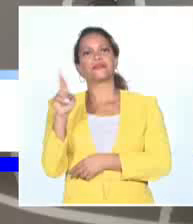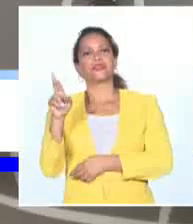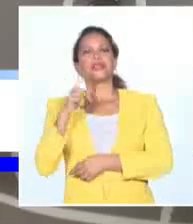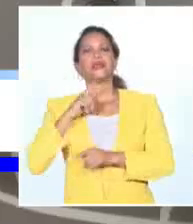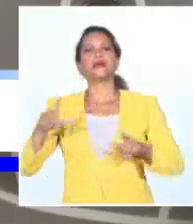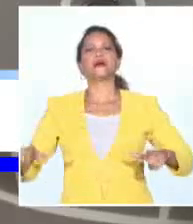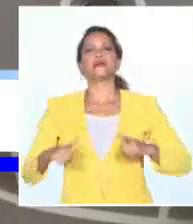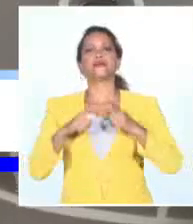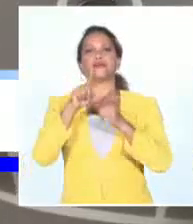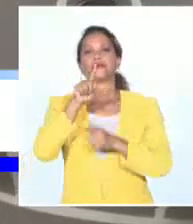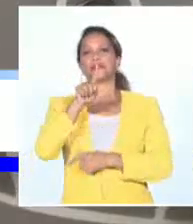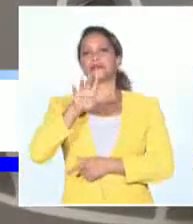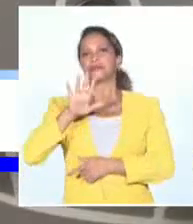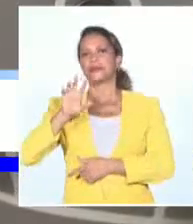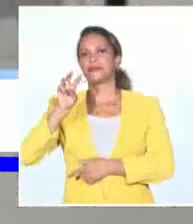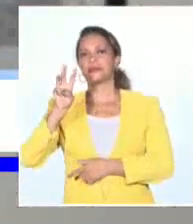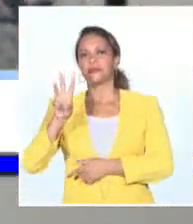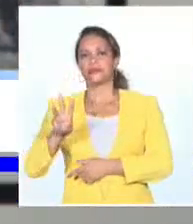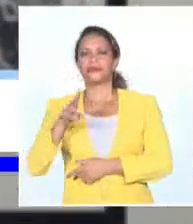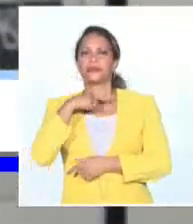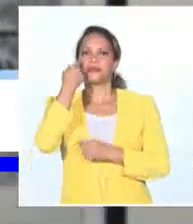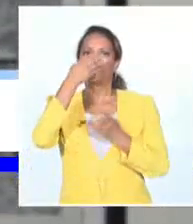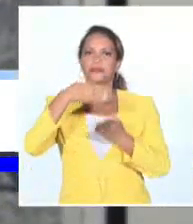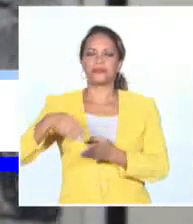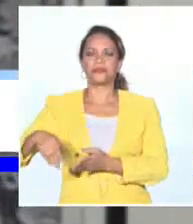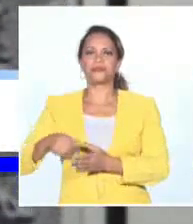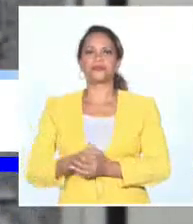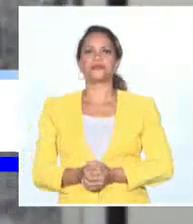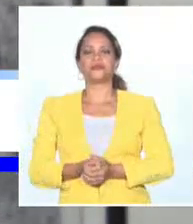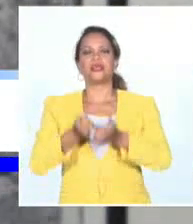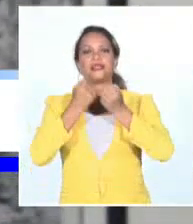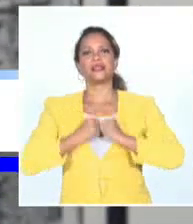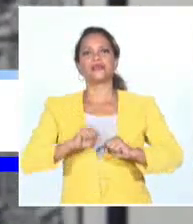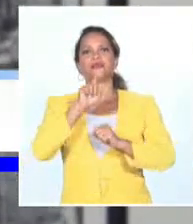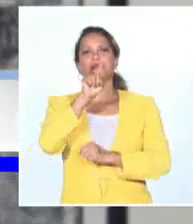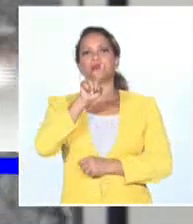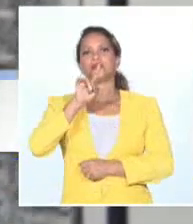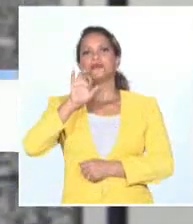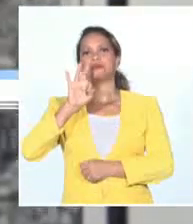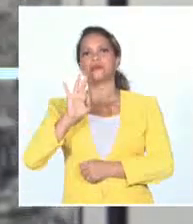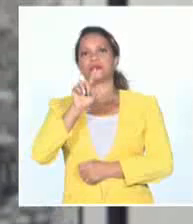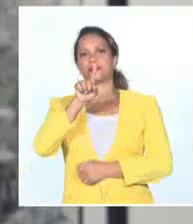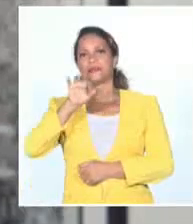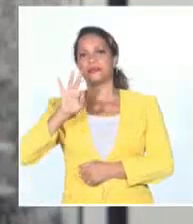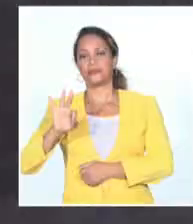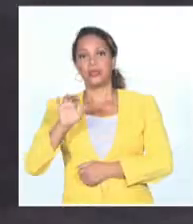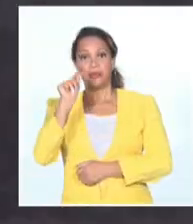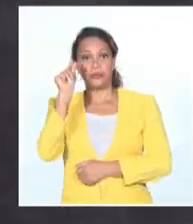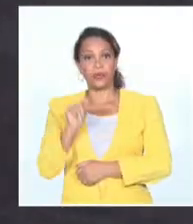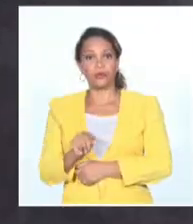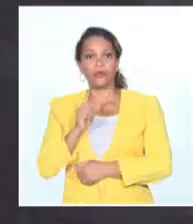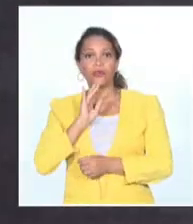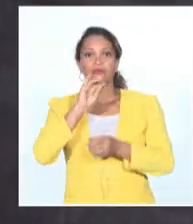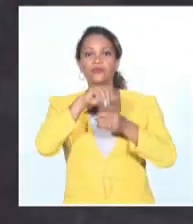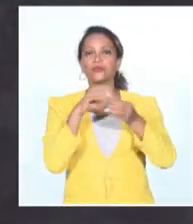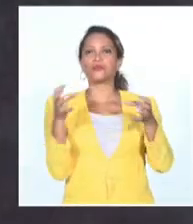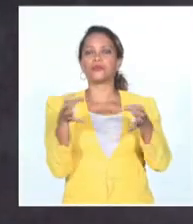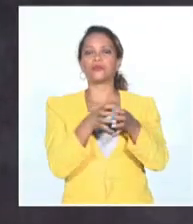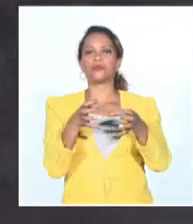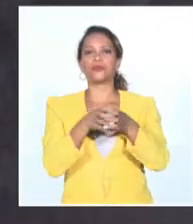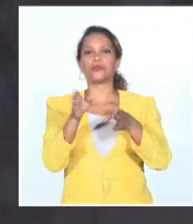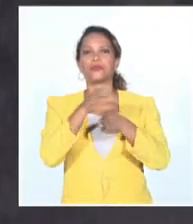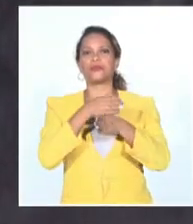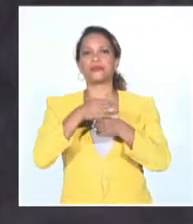aniversario 153 de su muerte. Nacido en 1818, Perucho formó parte de una pléyade de intelectuales